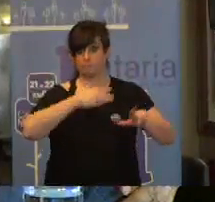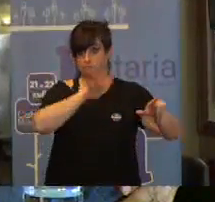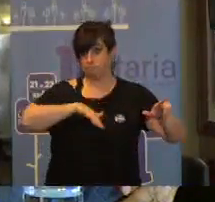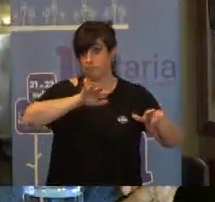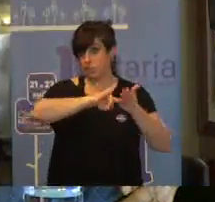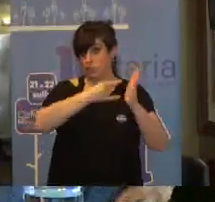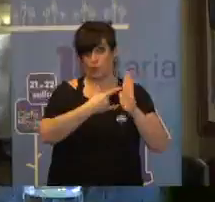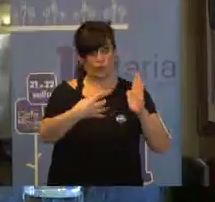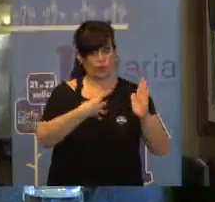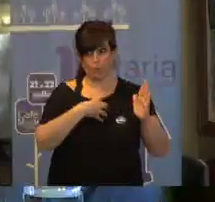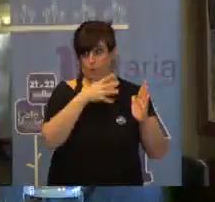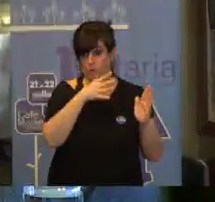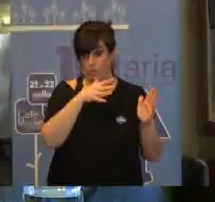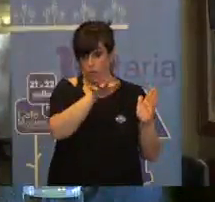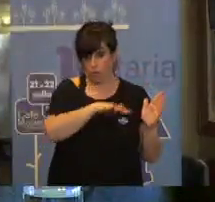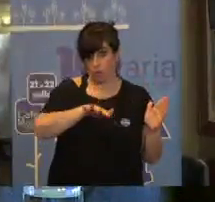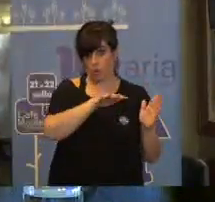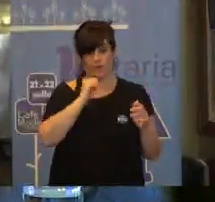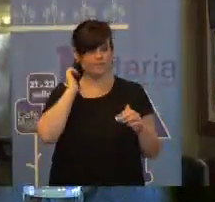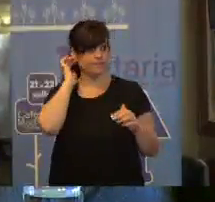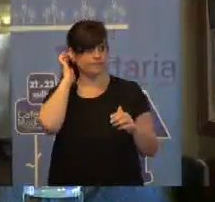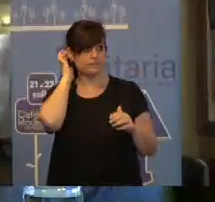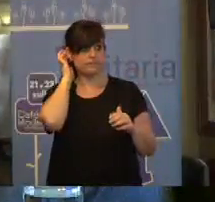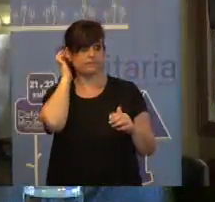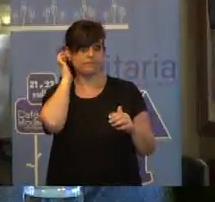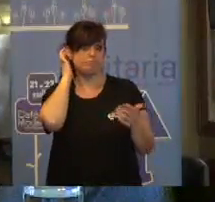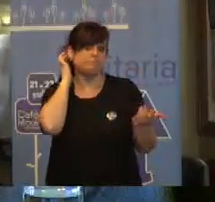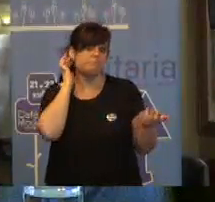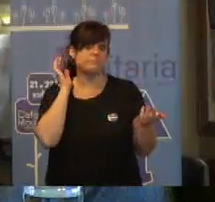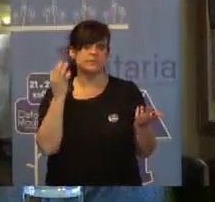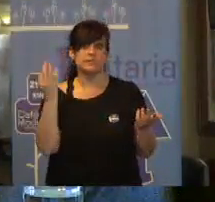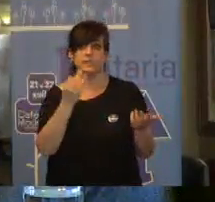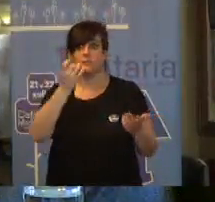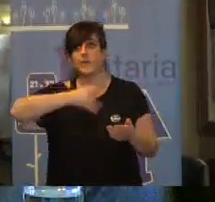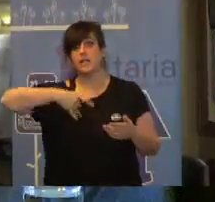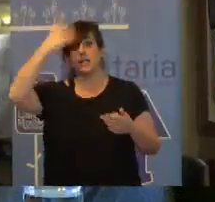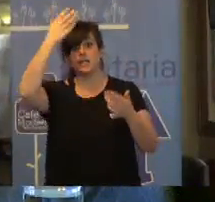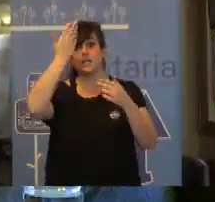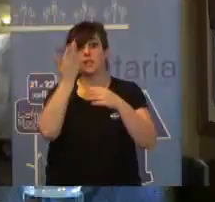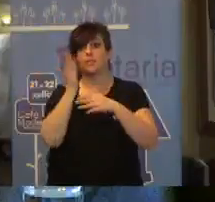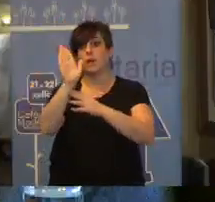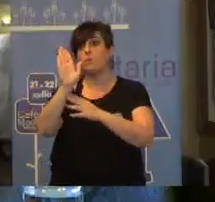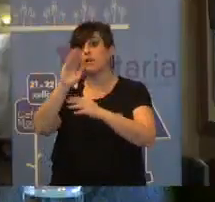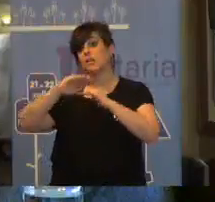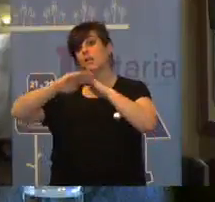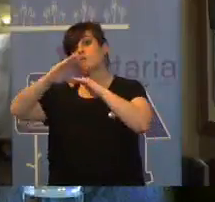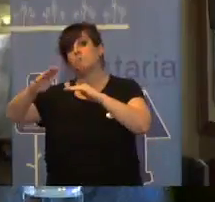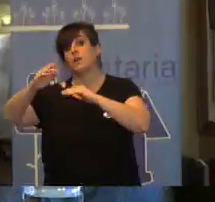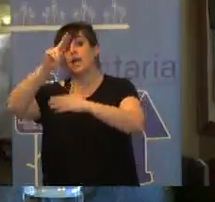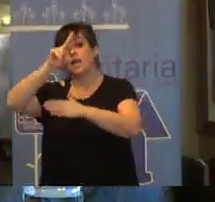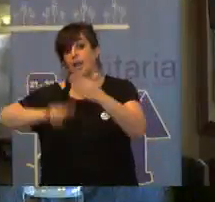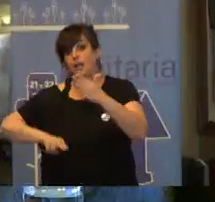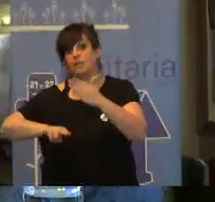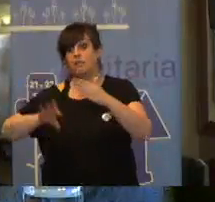ten que resolver ou ten que levar esas iniciativas en Marea a nivel autonómico ou